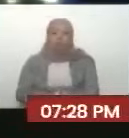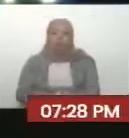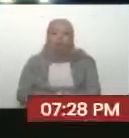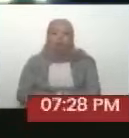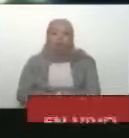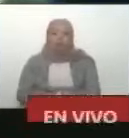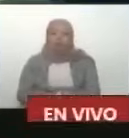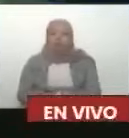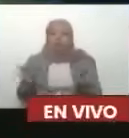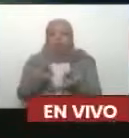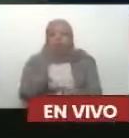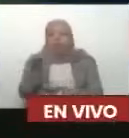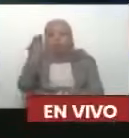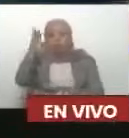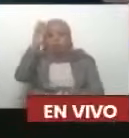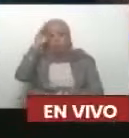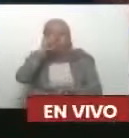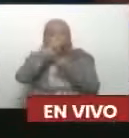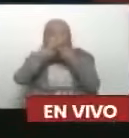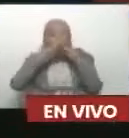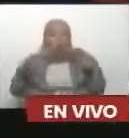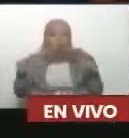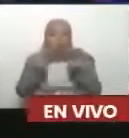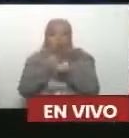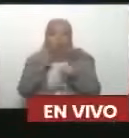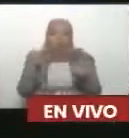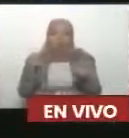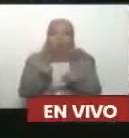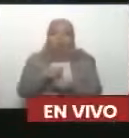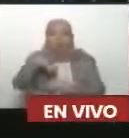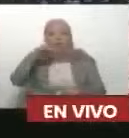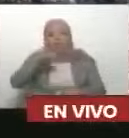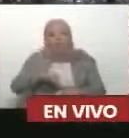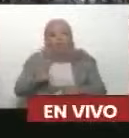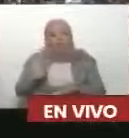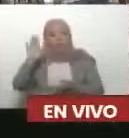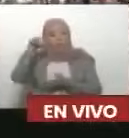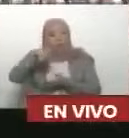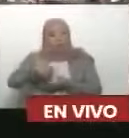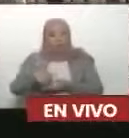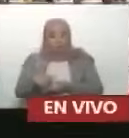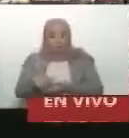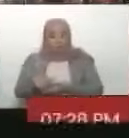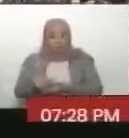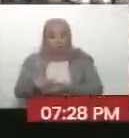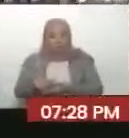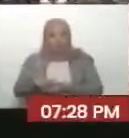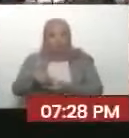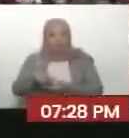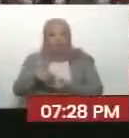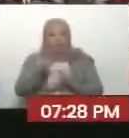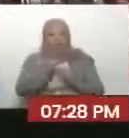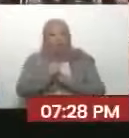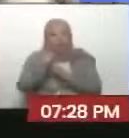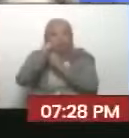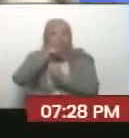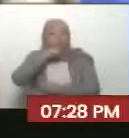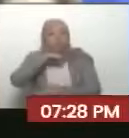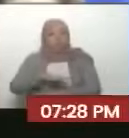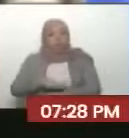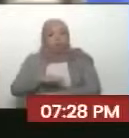no dude del compromiso del Estado de Aragua en esta gesta